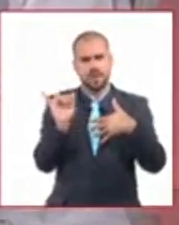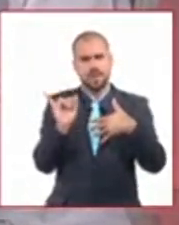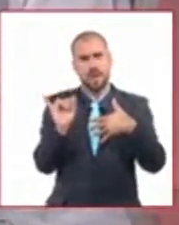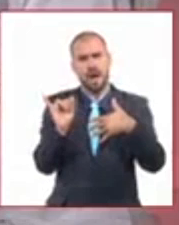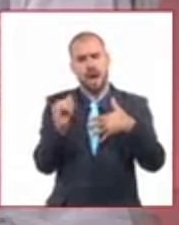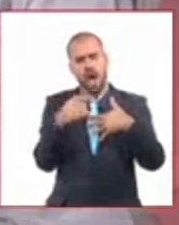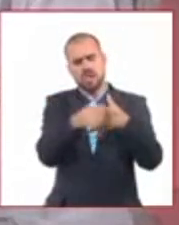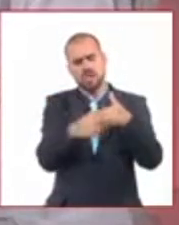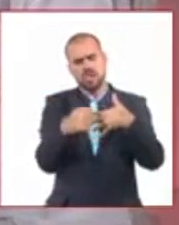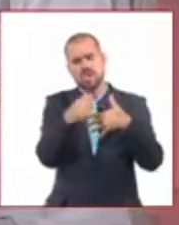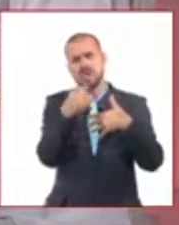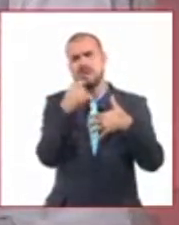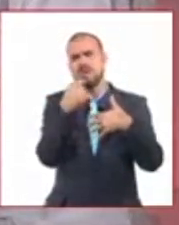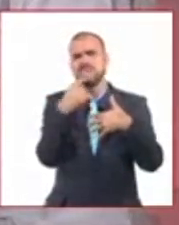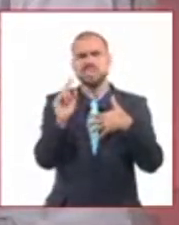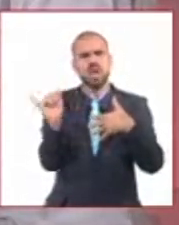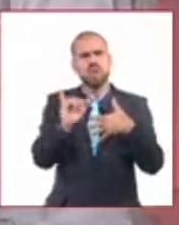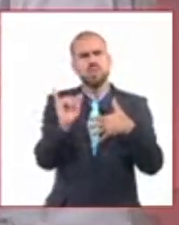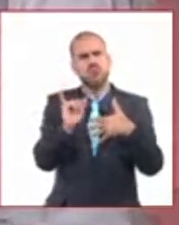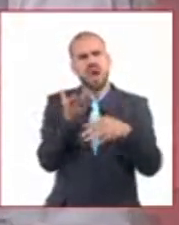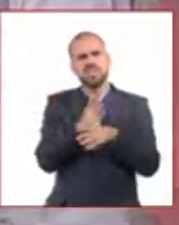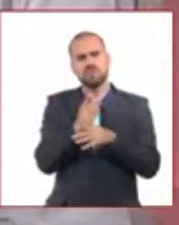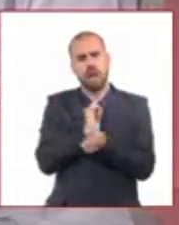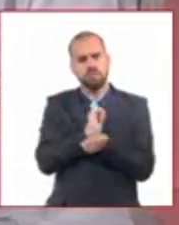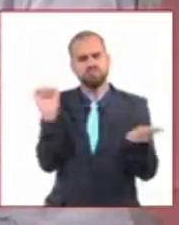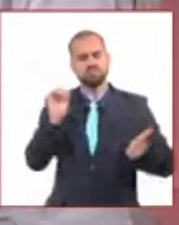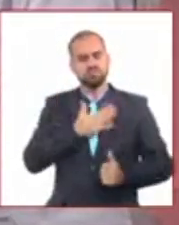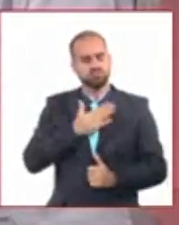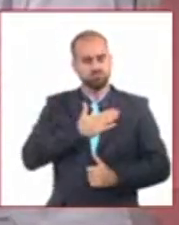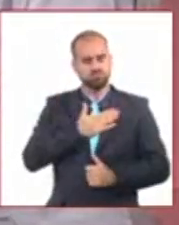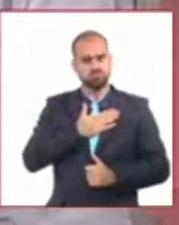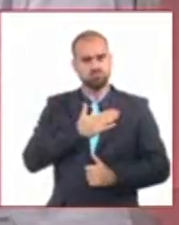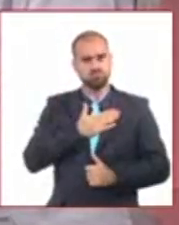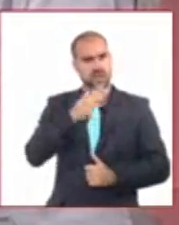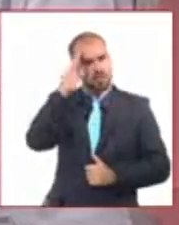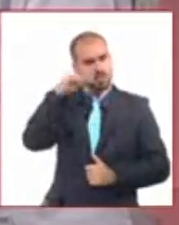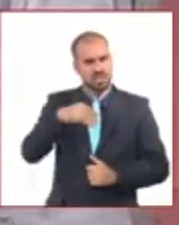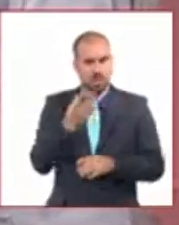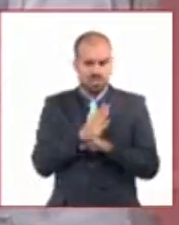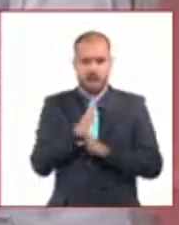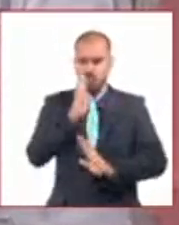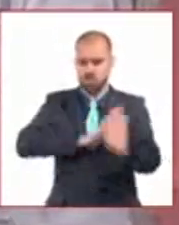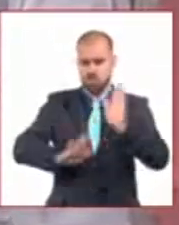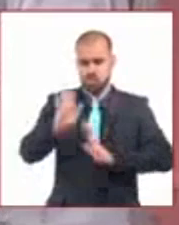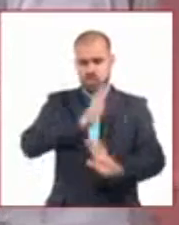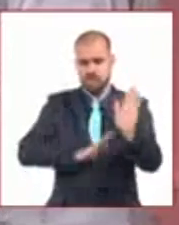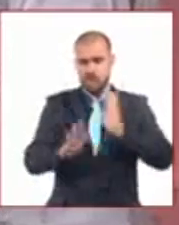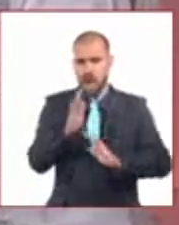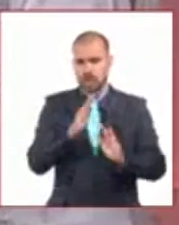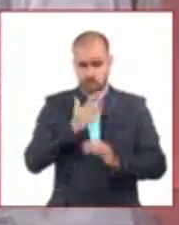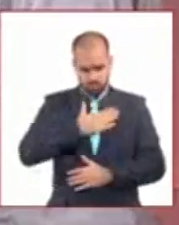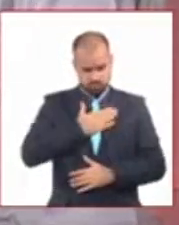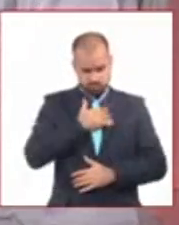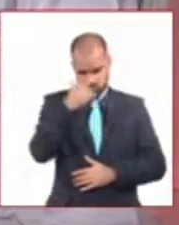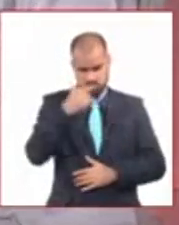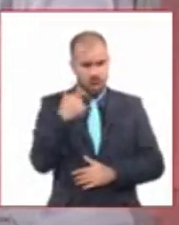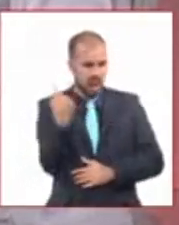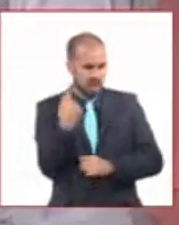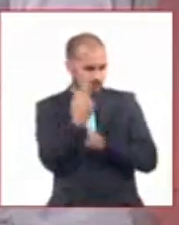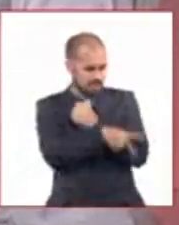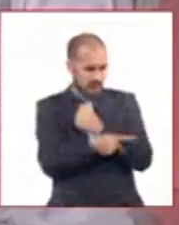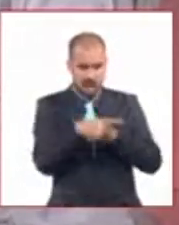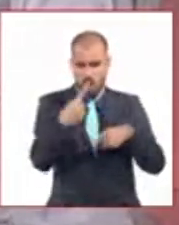haciendo cada vez más soberanistas de defensa de los intereses nacionales pero también de la dignidad nacional